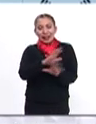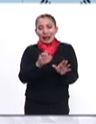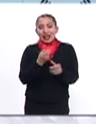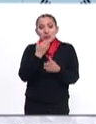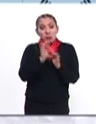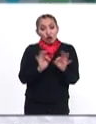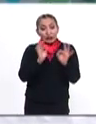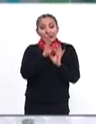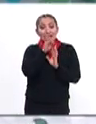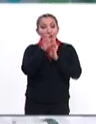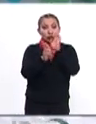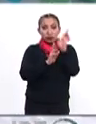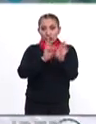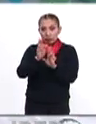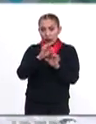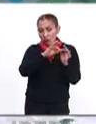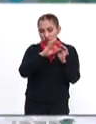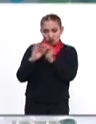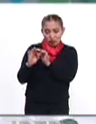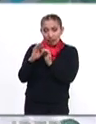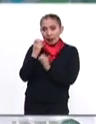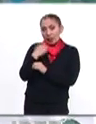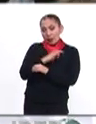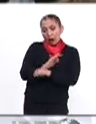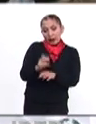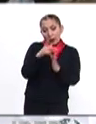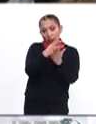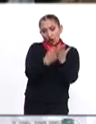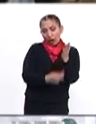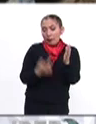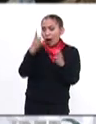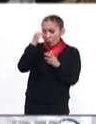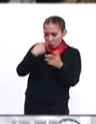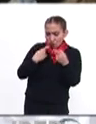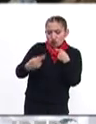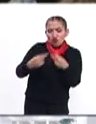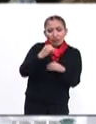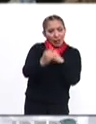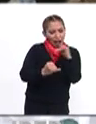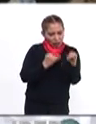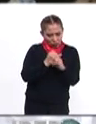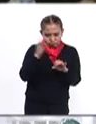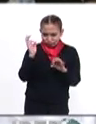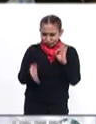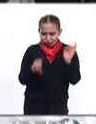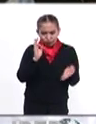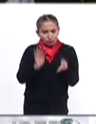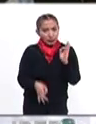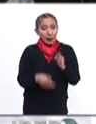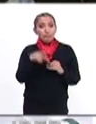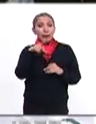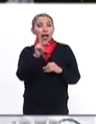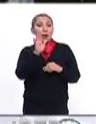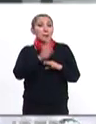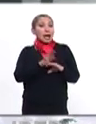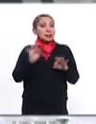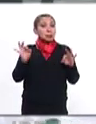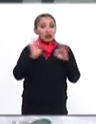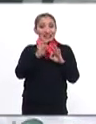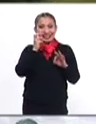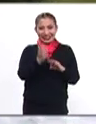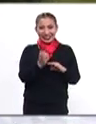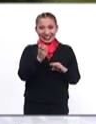frutos importantes en lo transversal, en que haya políticas conjuntas a nivel internacional, pero lo más